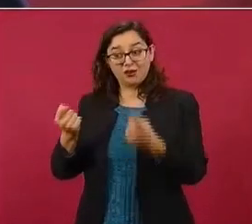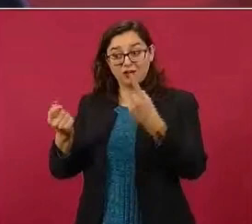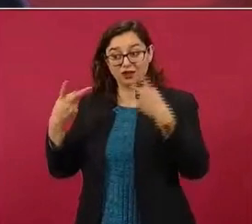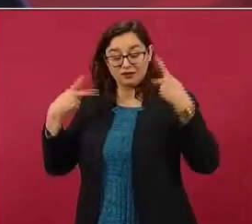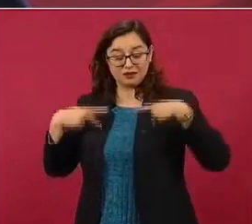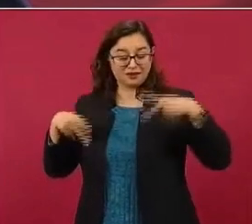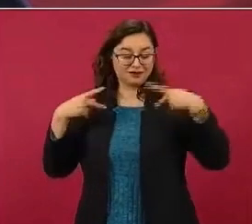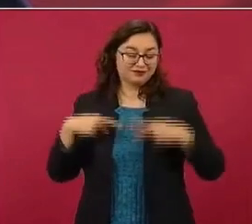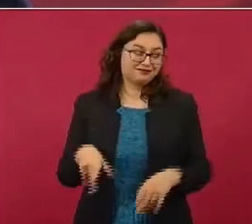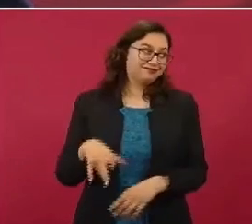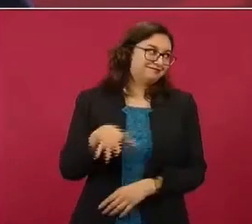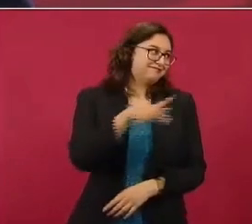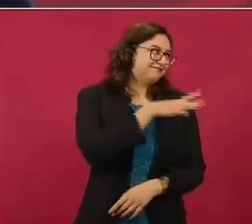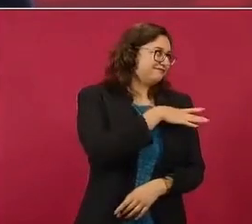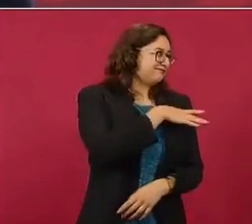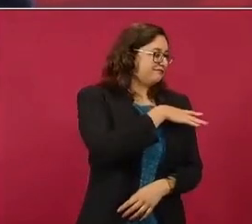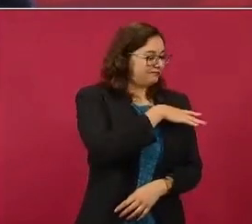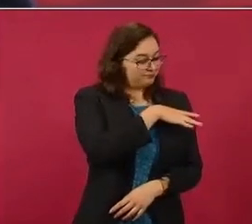les gusta